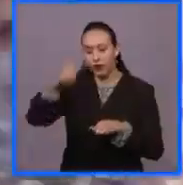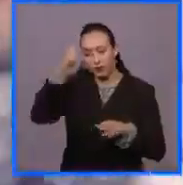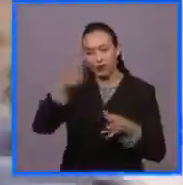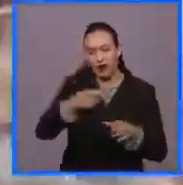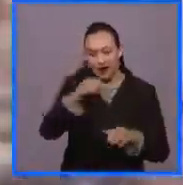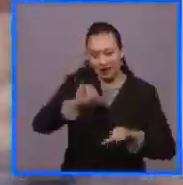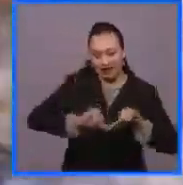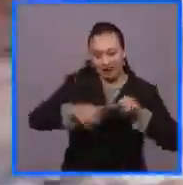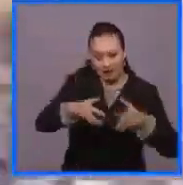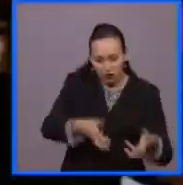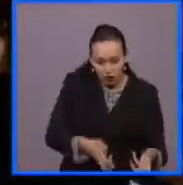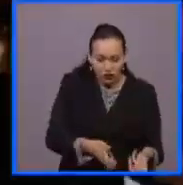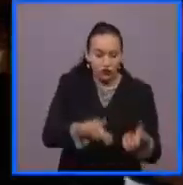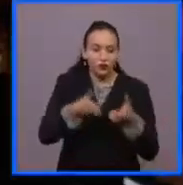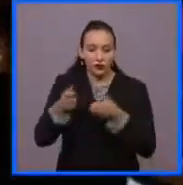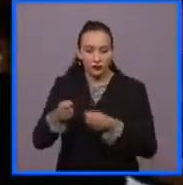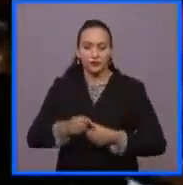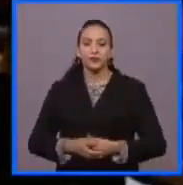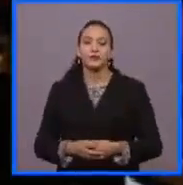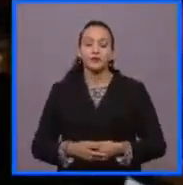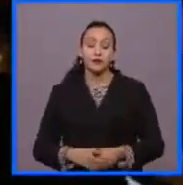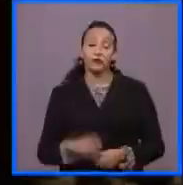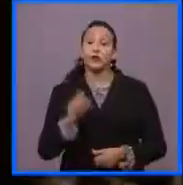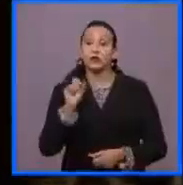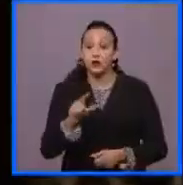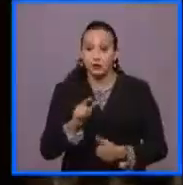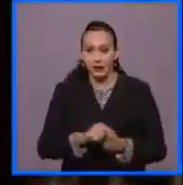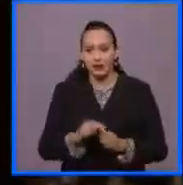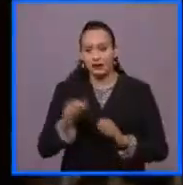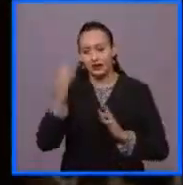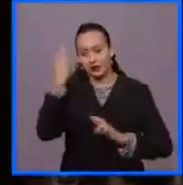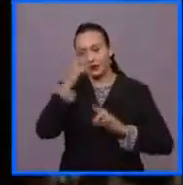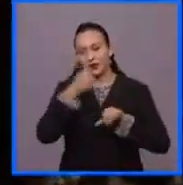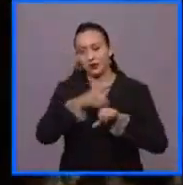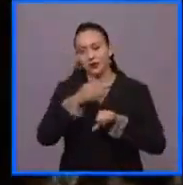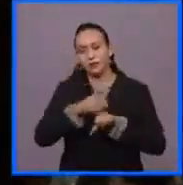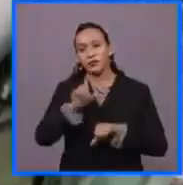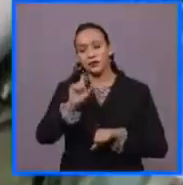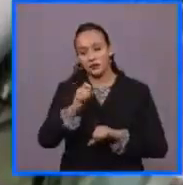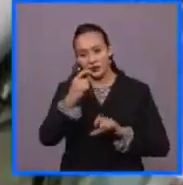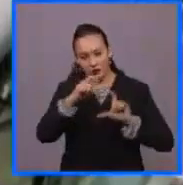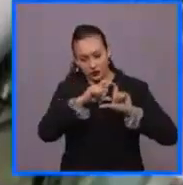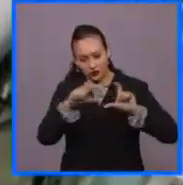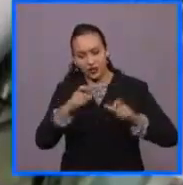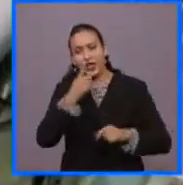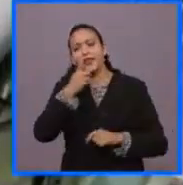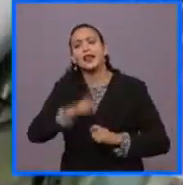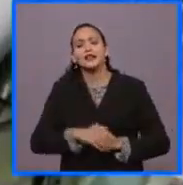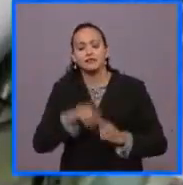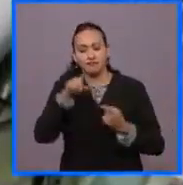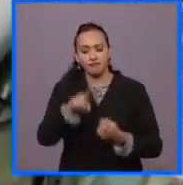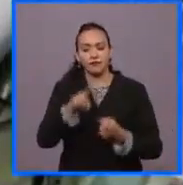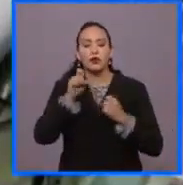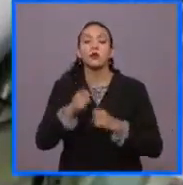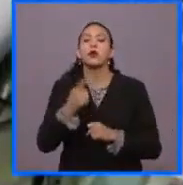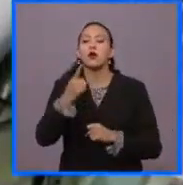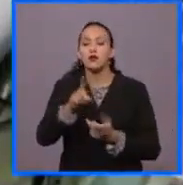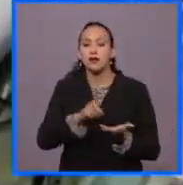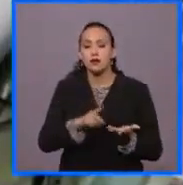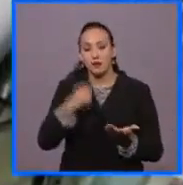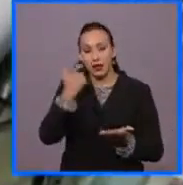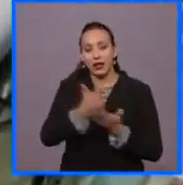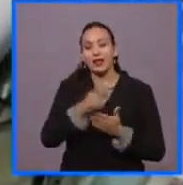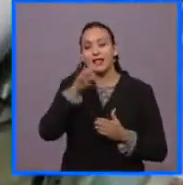extracción de cualquier hidrocarburo. Además de la fracción 21ª, que establecía el cobro de un derecho